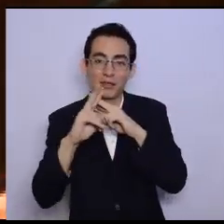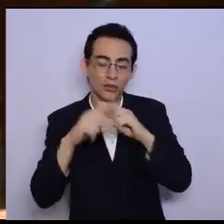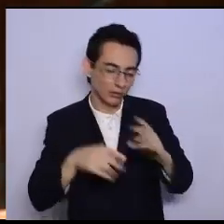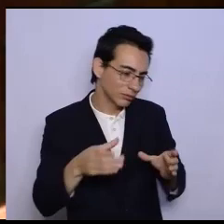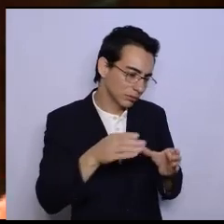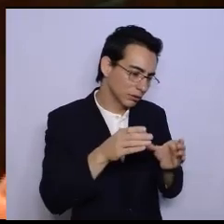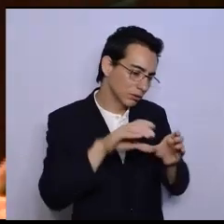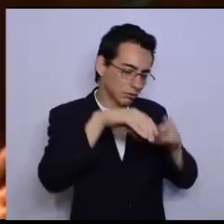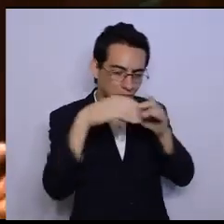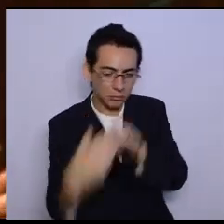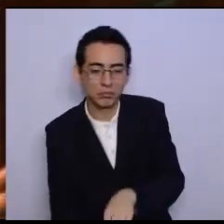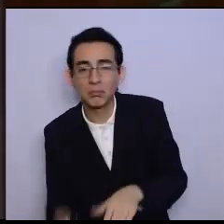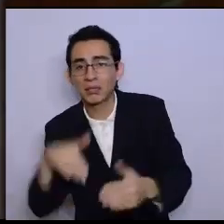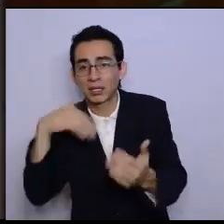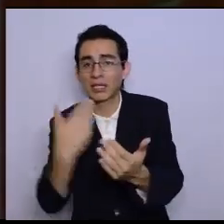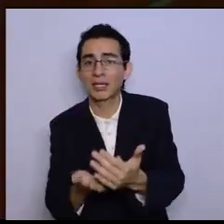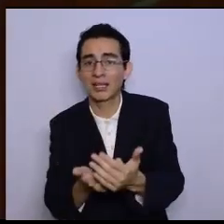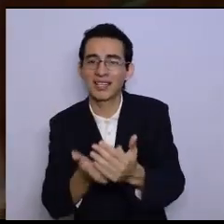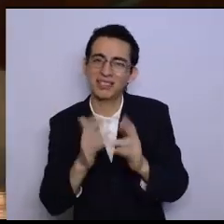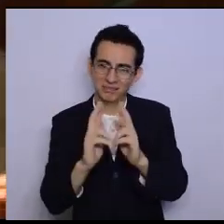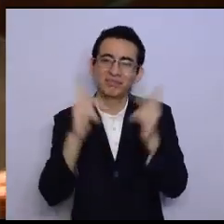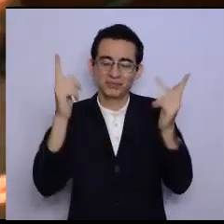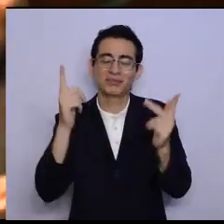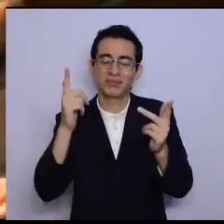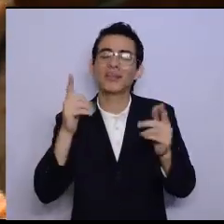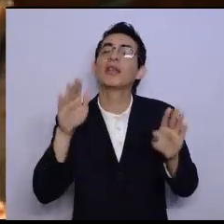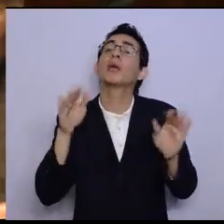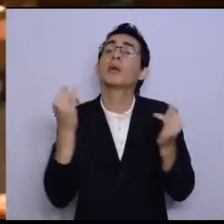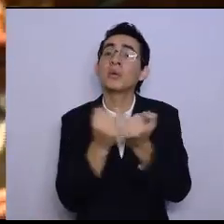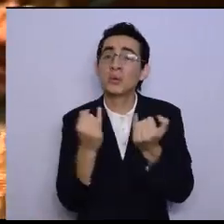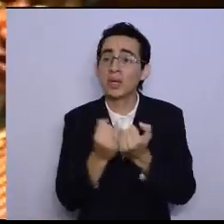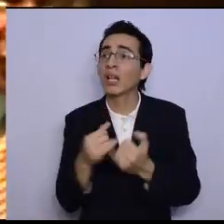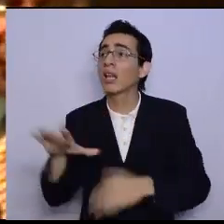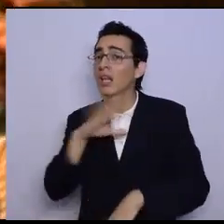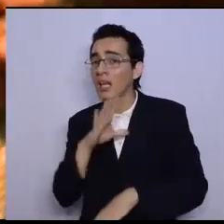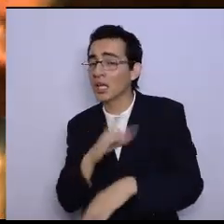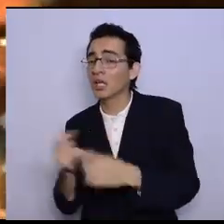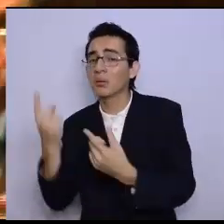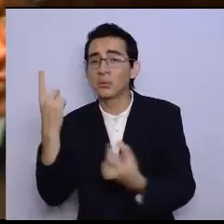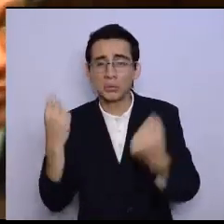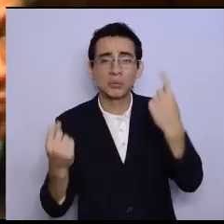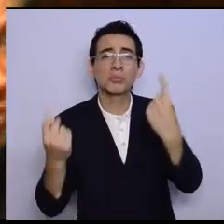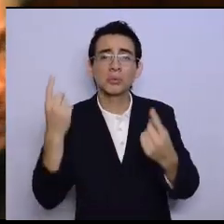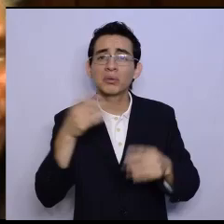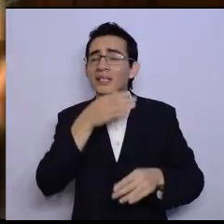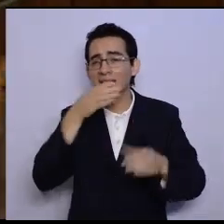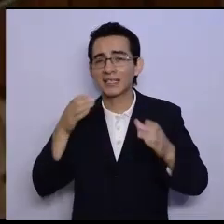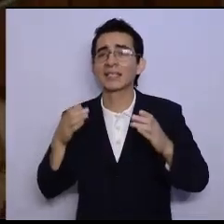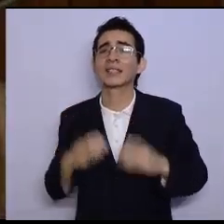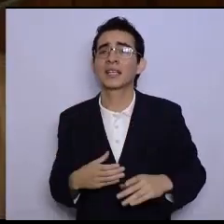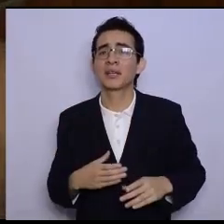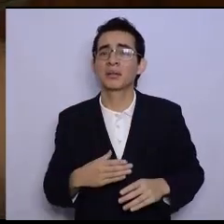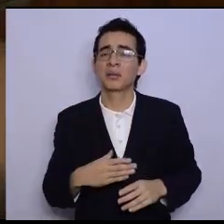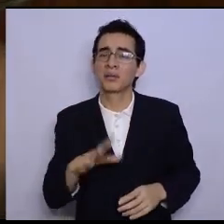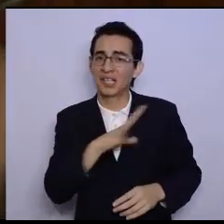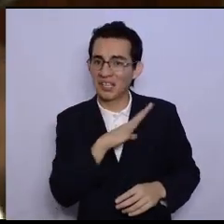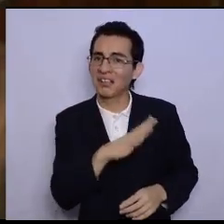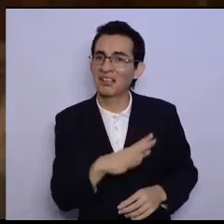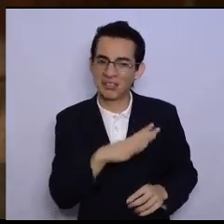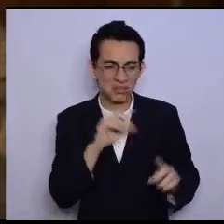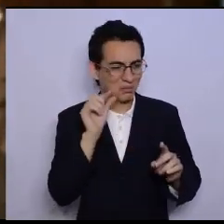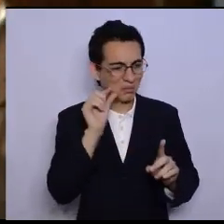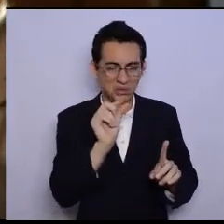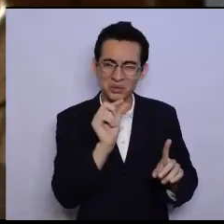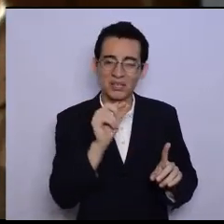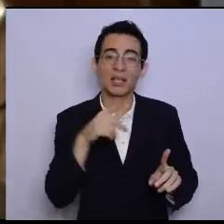Eso es lo contrario, aunque también tiene su analogía de que el Señor como alfarero nos forma como Él quiere, Pero una